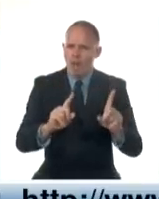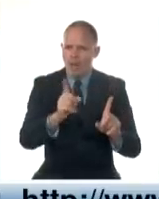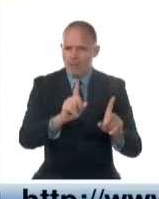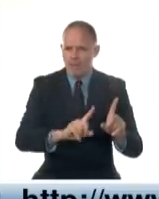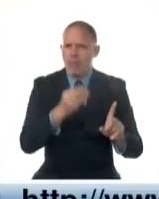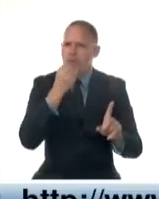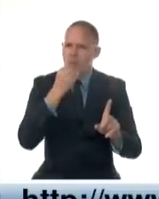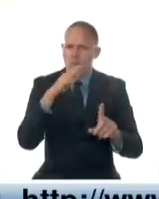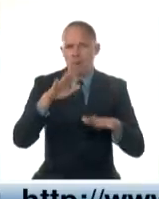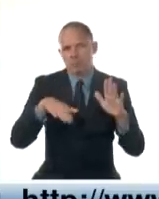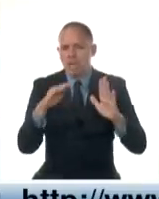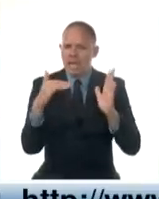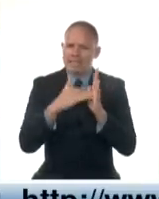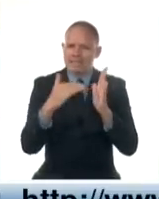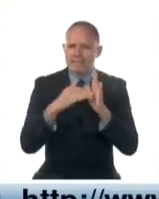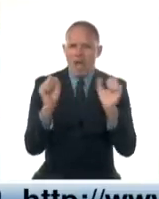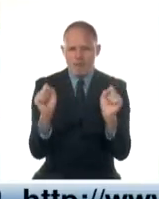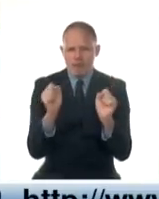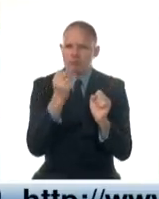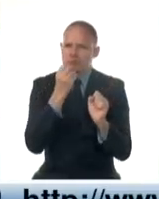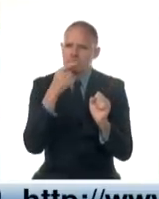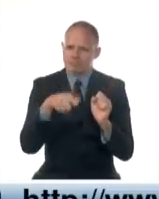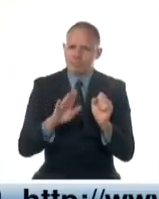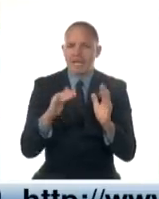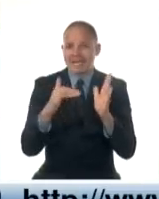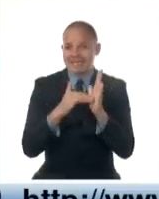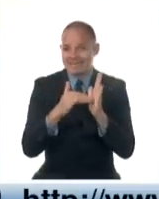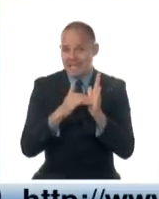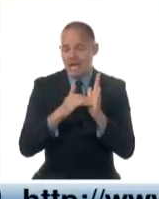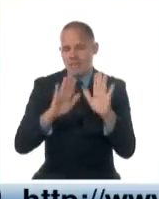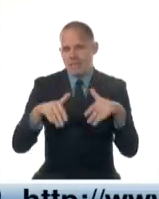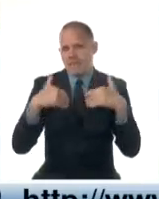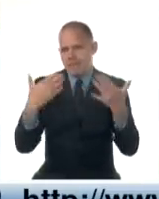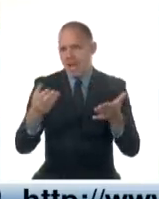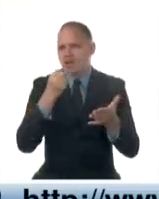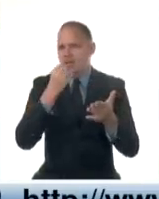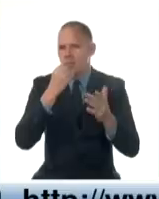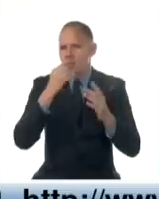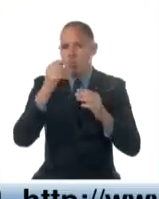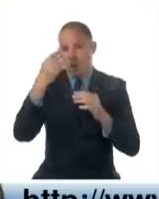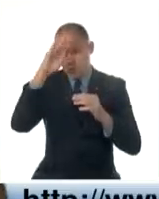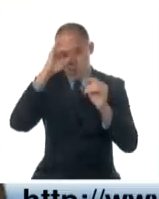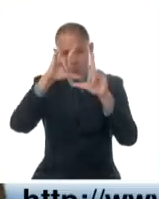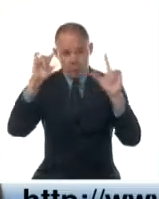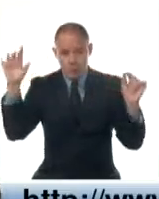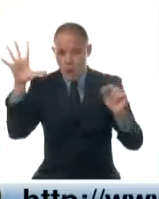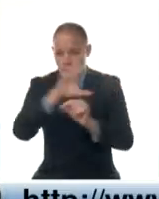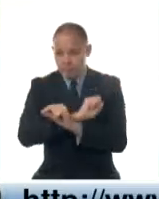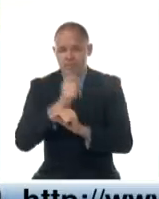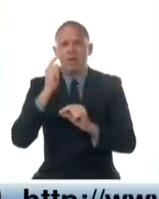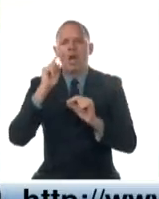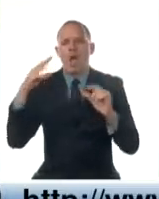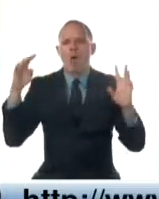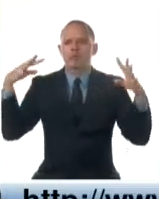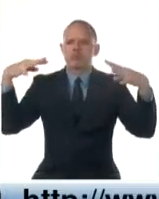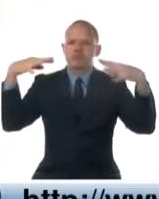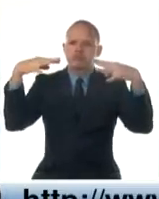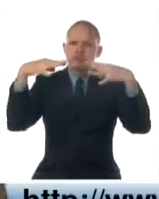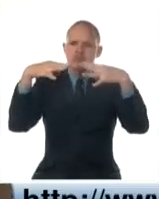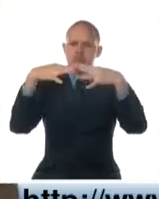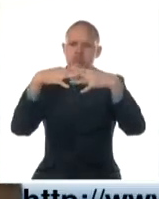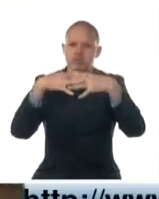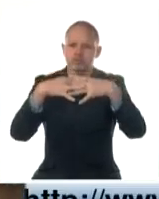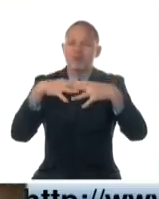llegar a ser fuertes en algunas localidades. Por la tarde se incrementará los nublados hasta la parte occidental con la aproximación